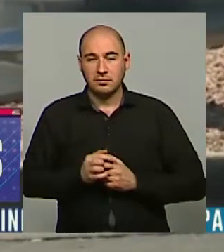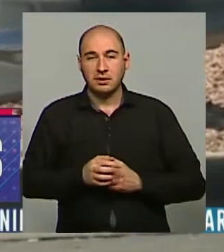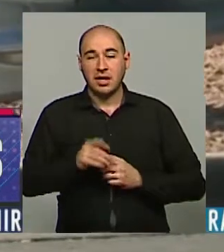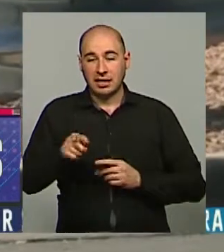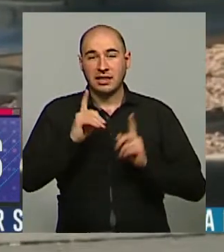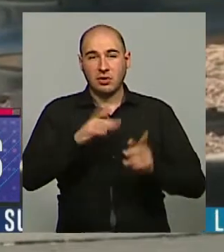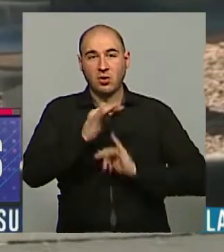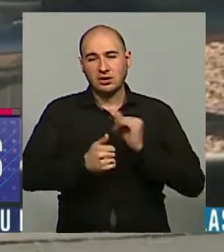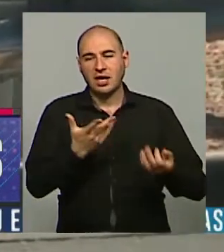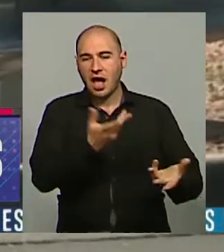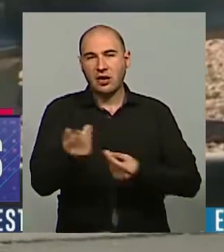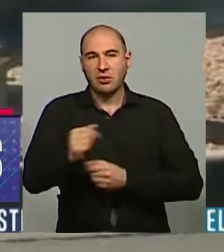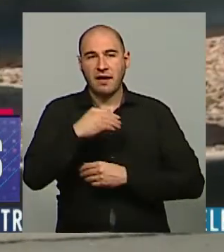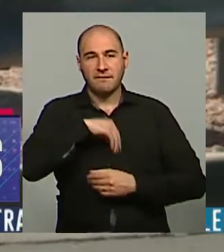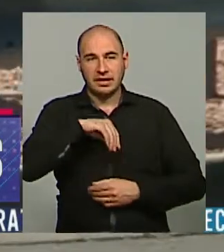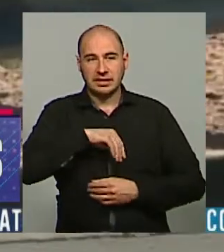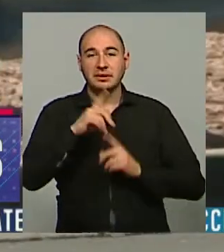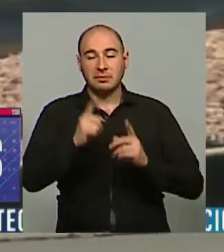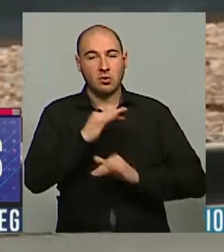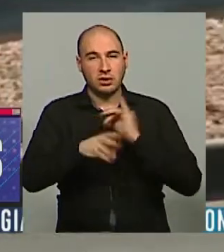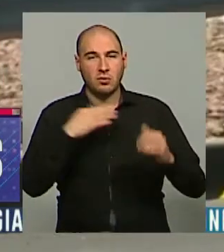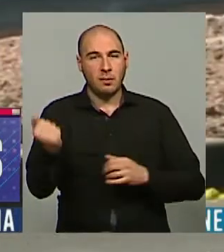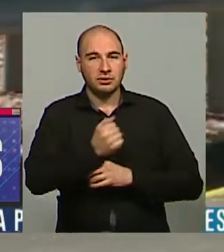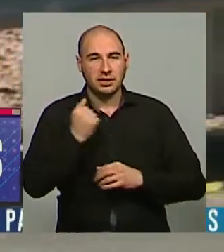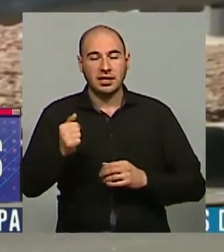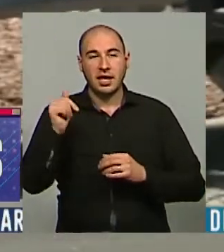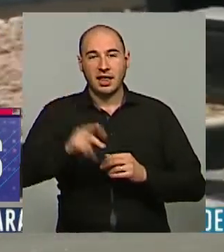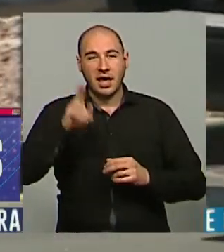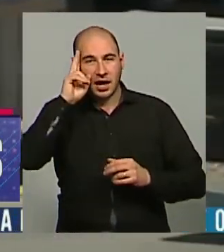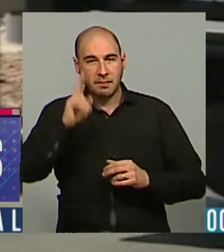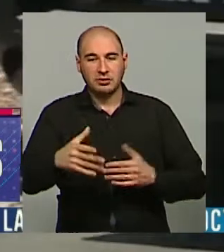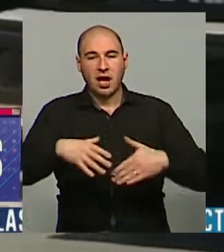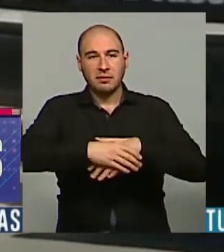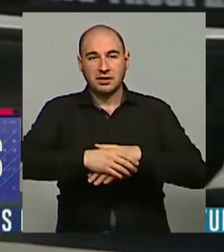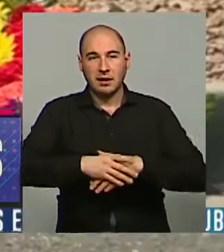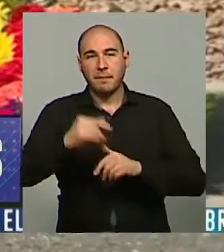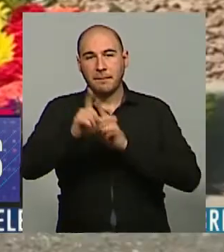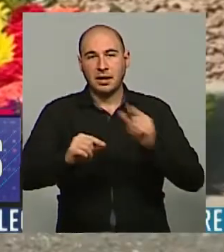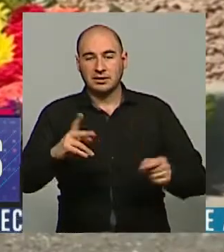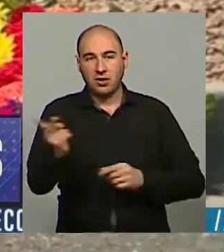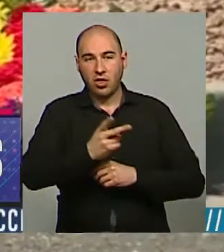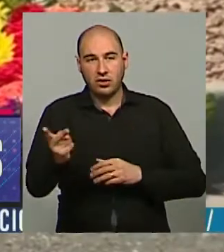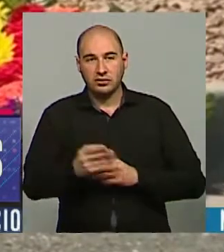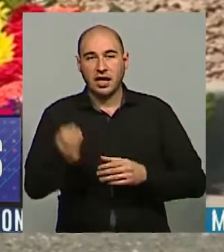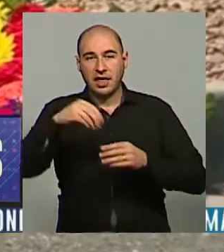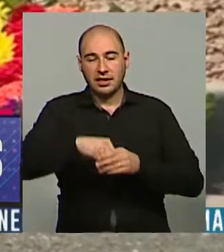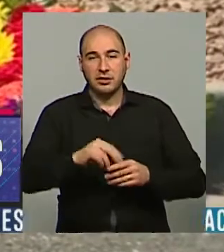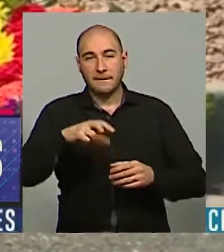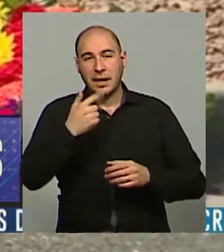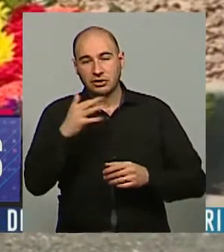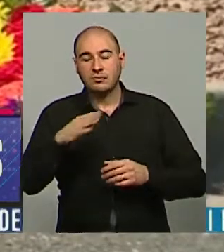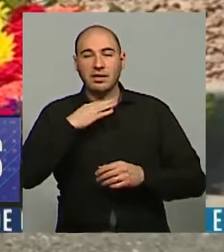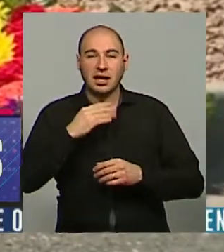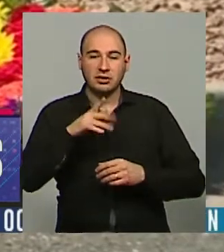también expresó su solidaridad a las víctimas y destacó la importancia de mantener el respeto y la amistad en la comunidad binacional que conforman El Paso y la